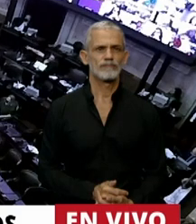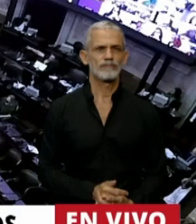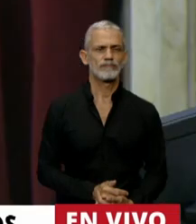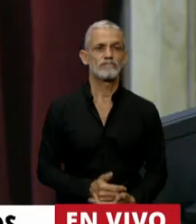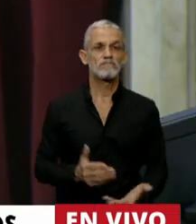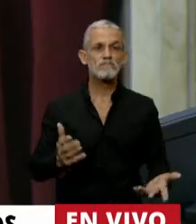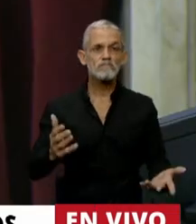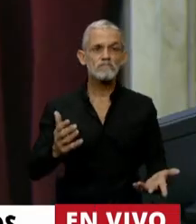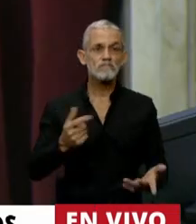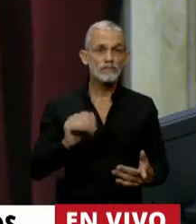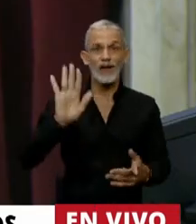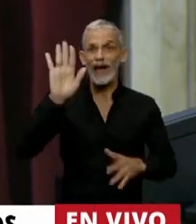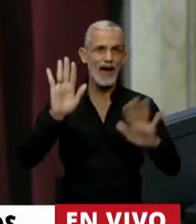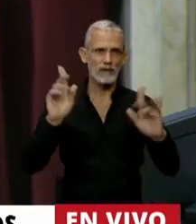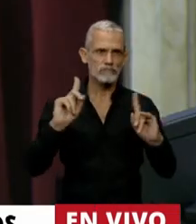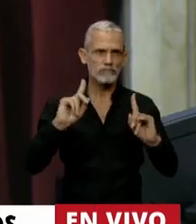No sirve la señal.